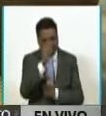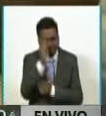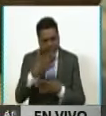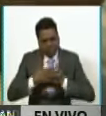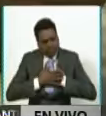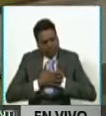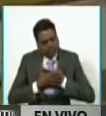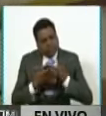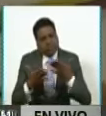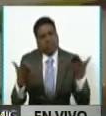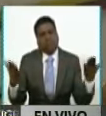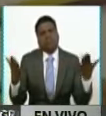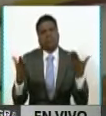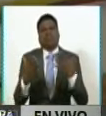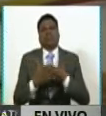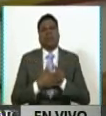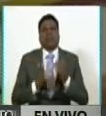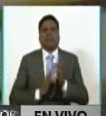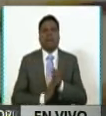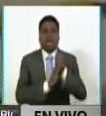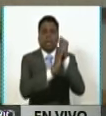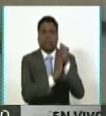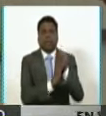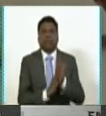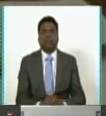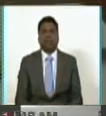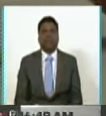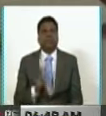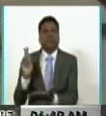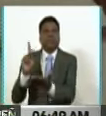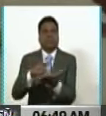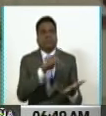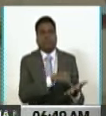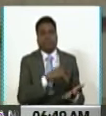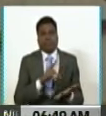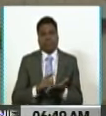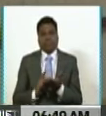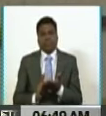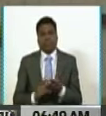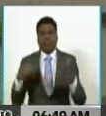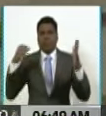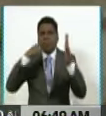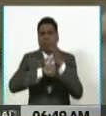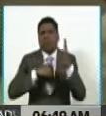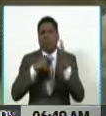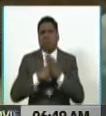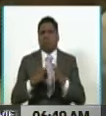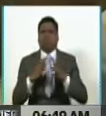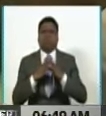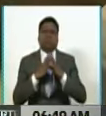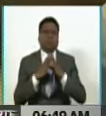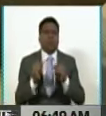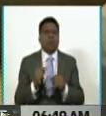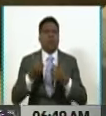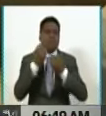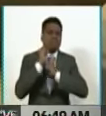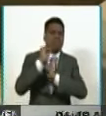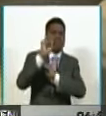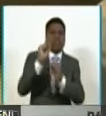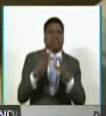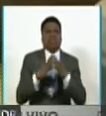honores correspondientes al líder que tuvo una destacada participación en la guerra federal, defensor de los ideales de la